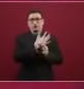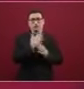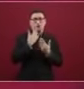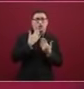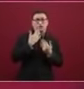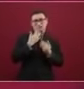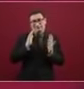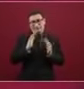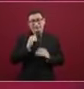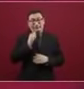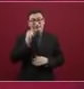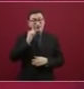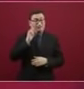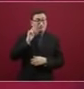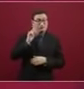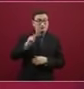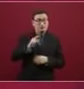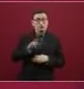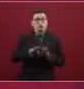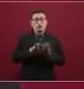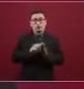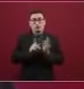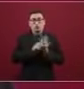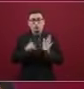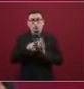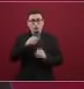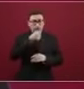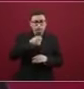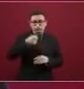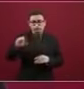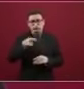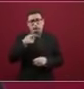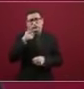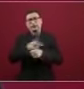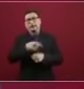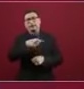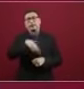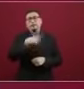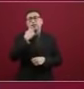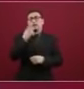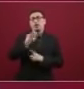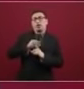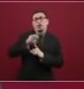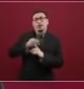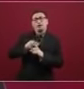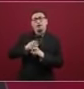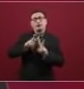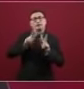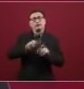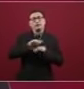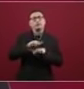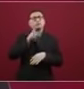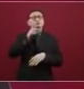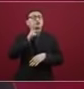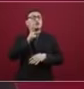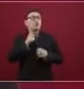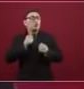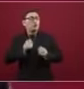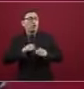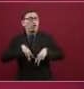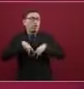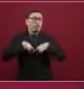un reportaje en donde cuestionan sobre la fortaleza de Pemex y